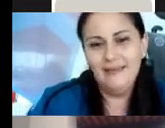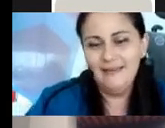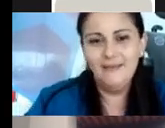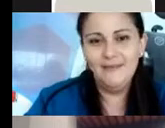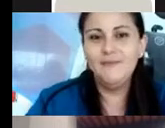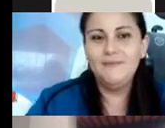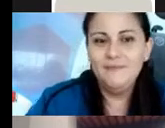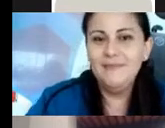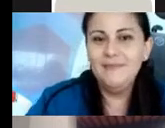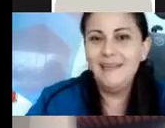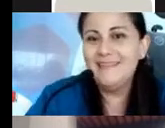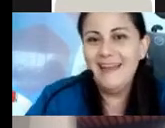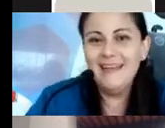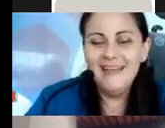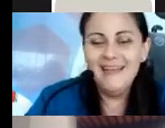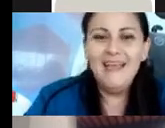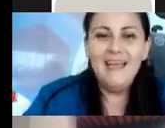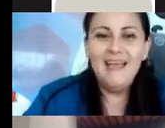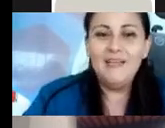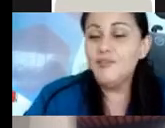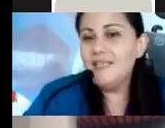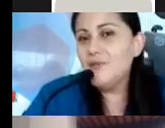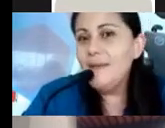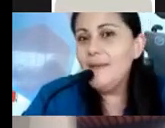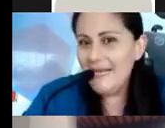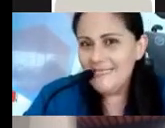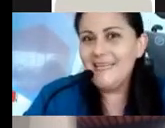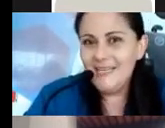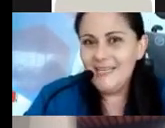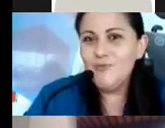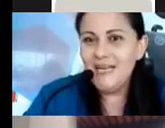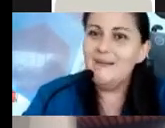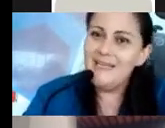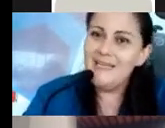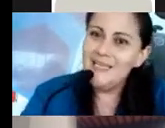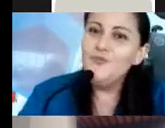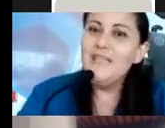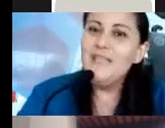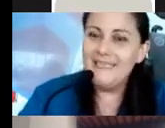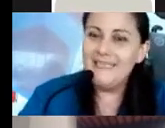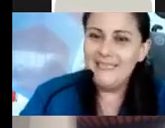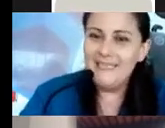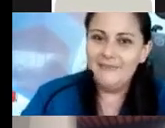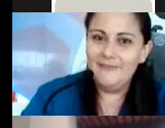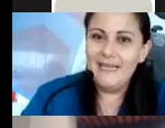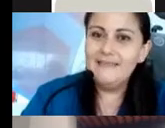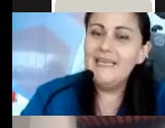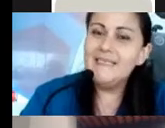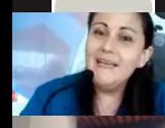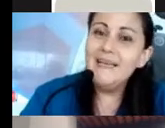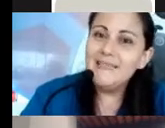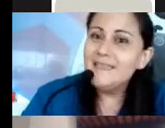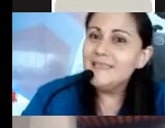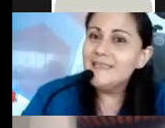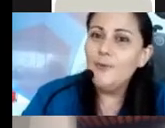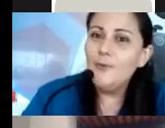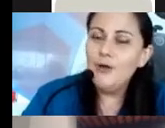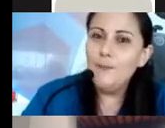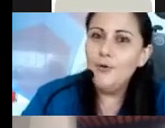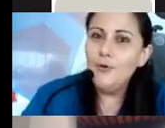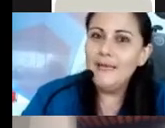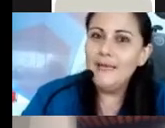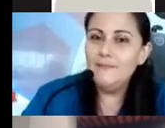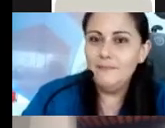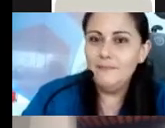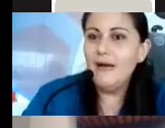inflarse la tela. Entonces ya no es el mesh tradicional, ya viene siendo un Dartex diferente y ese Dartex está